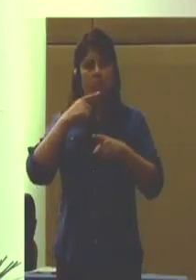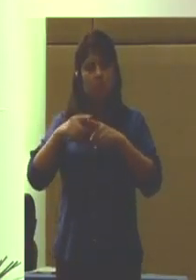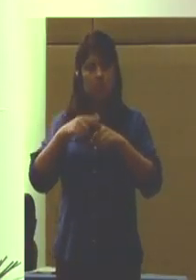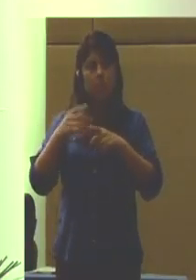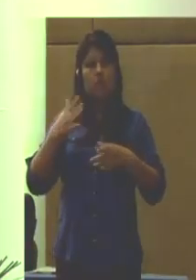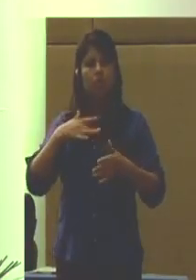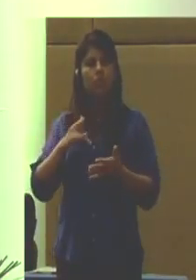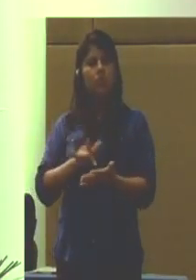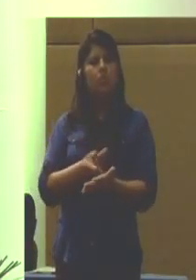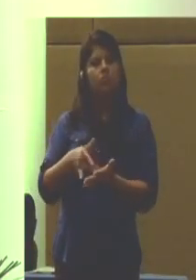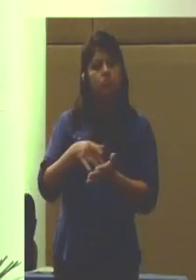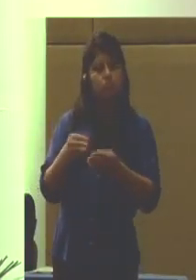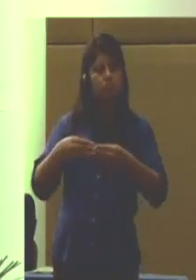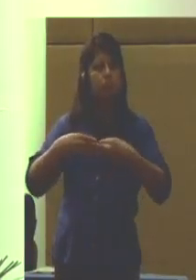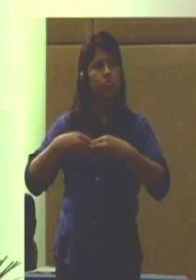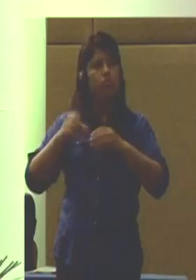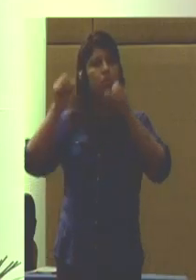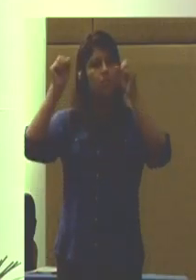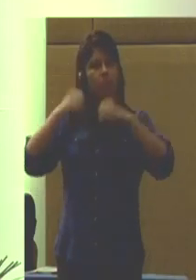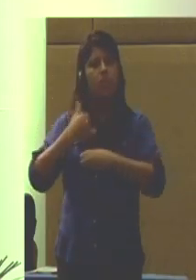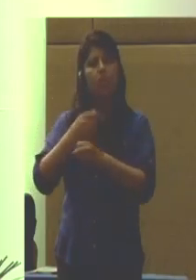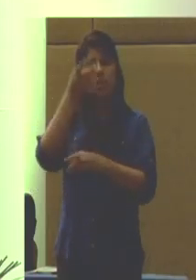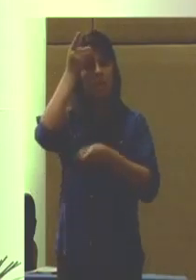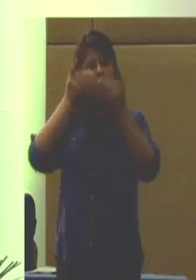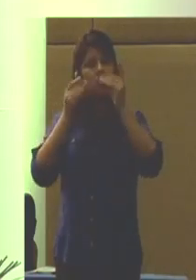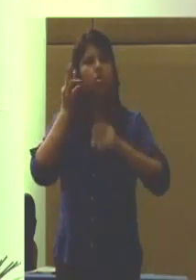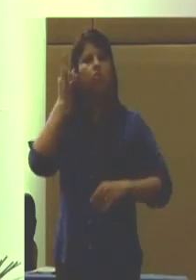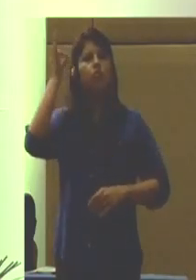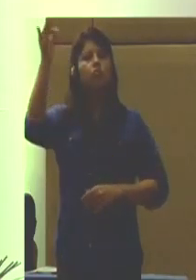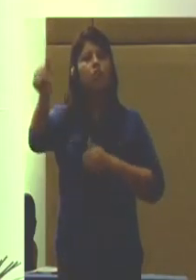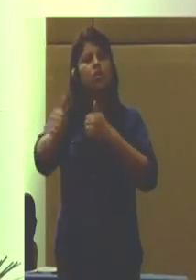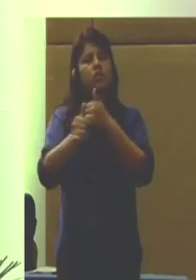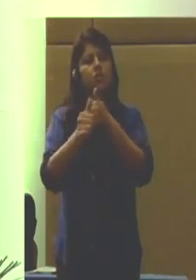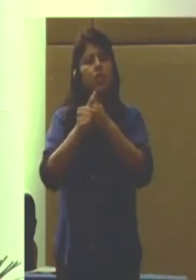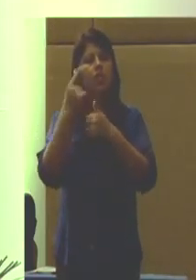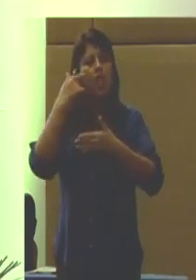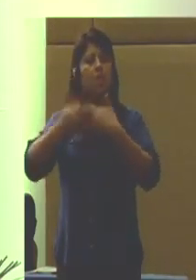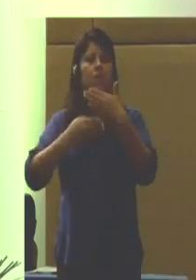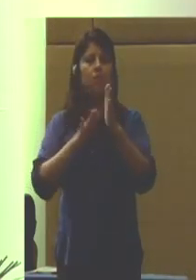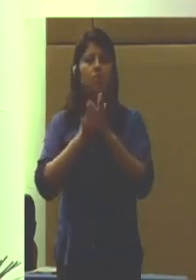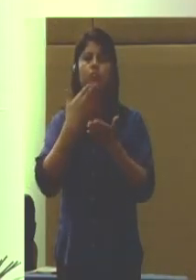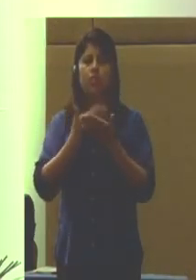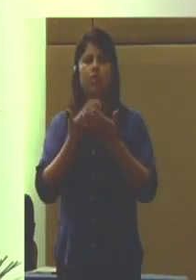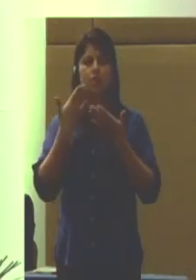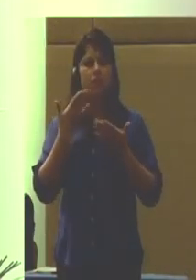vulnerabilidades, pues serán tomadores de decisiones en el futuro cercano sobre el desarrollo. Muchas gracias.